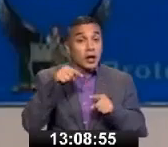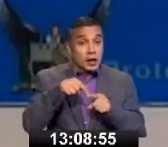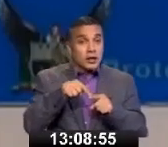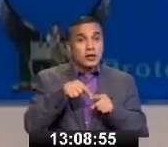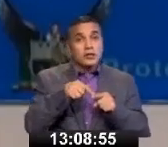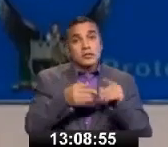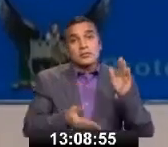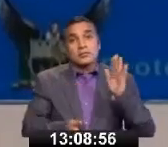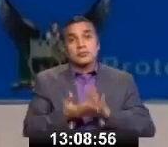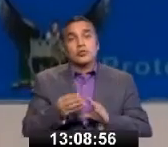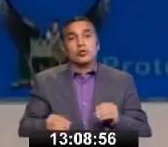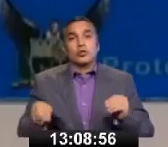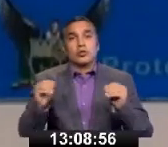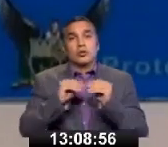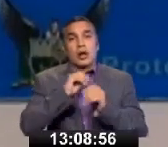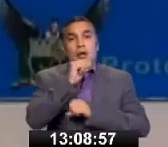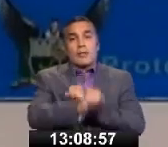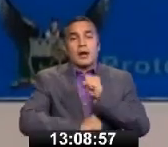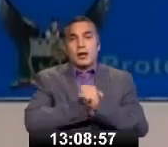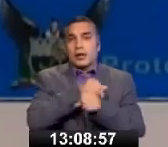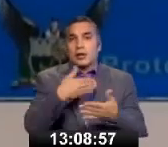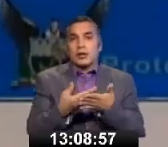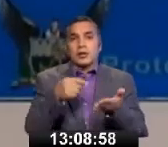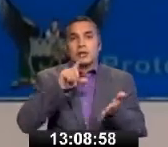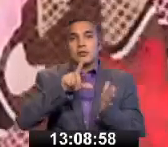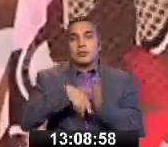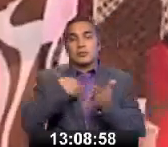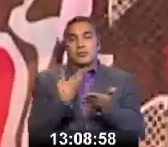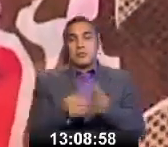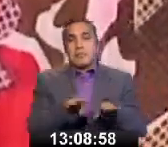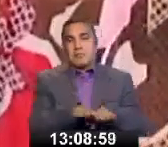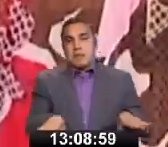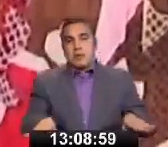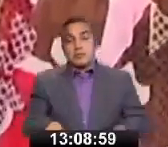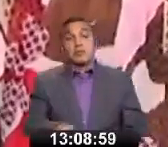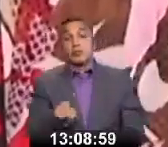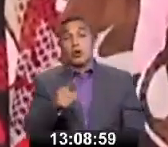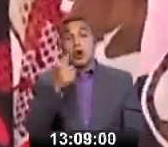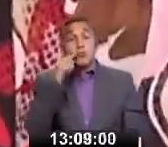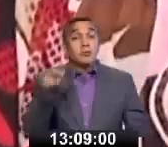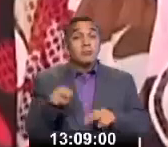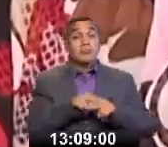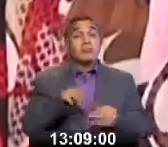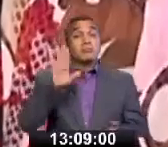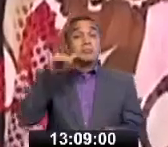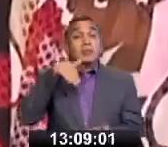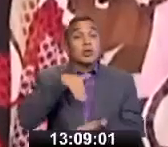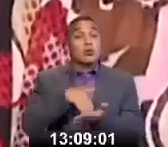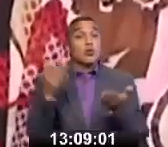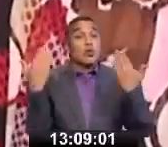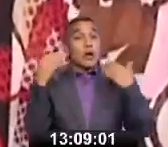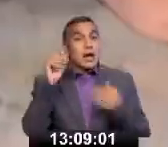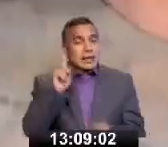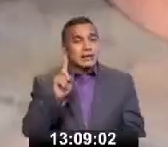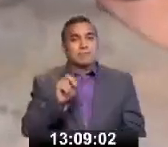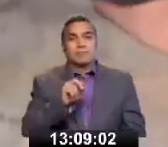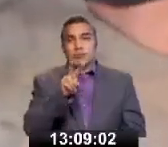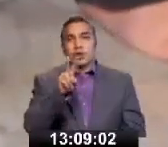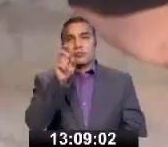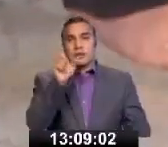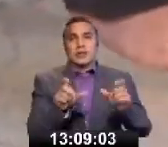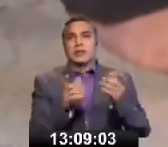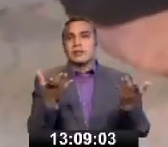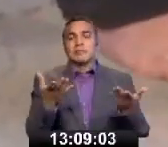Y allá cogieron, de nuevo me amarraron la mano, todo eso, y me tiraron al piso. El hombre tomó una carrera en el centro de Guayaquil, donde dos sujetos